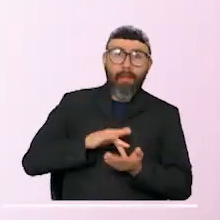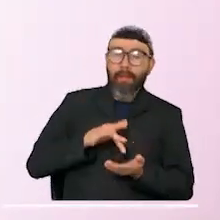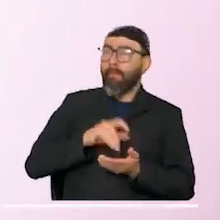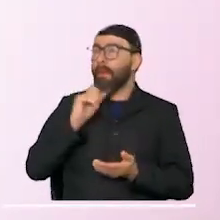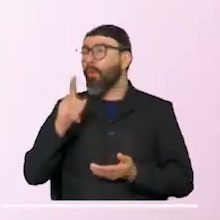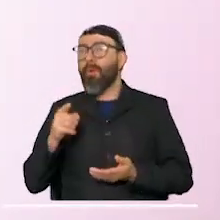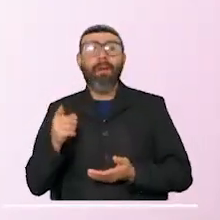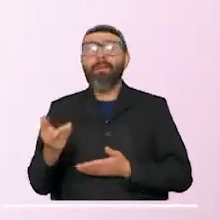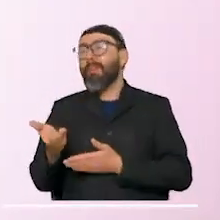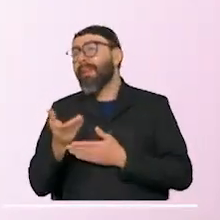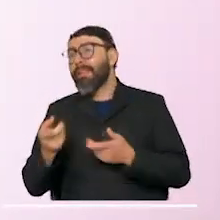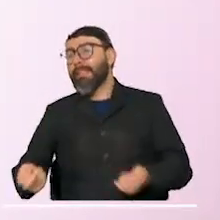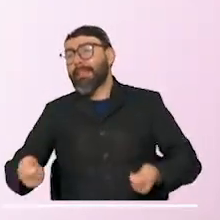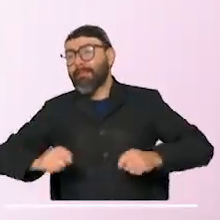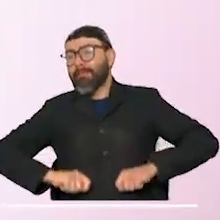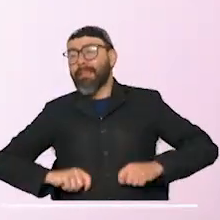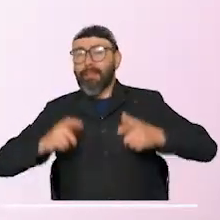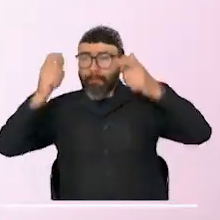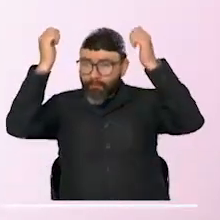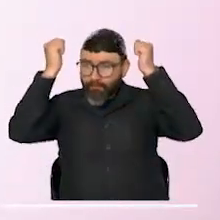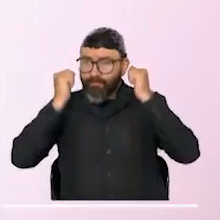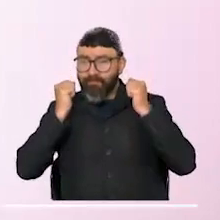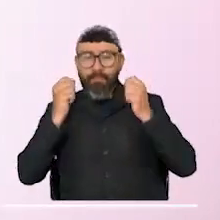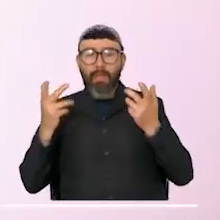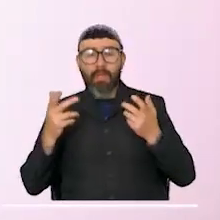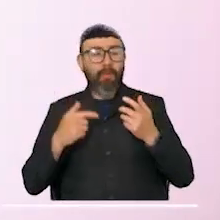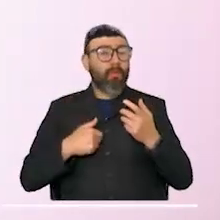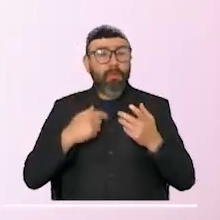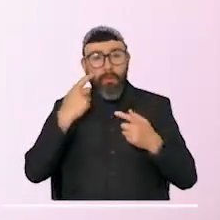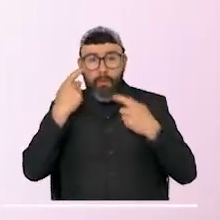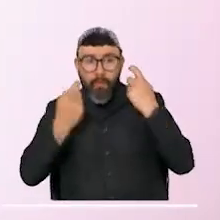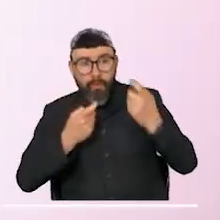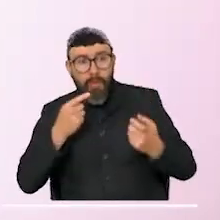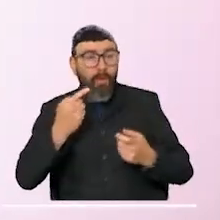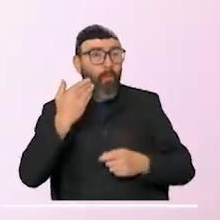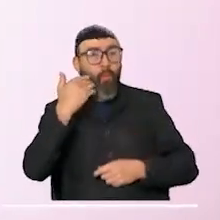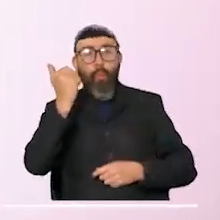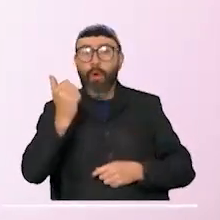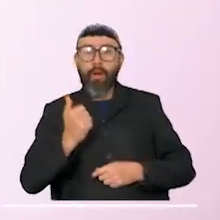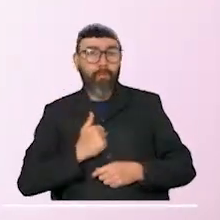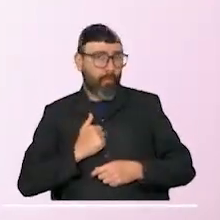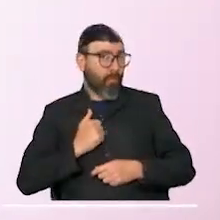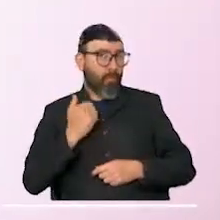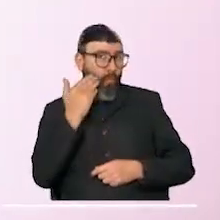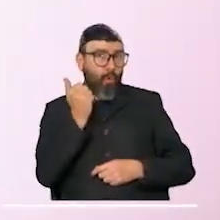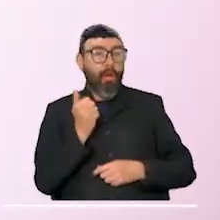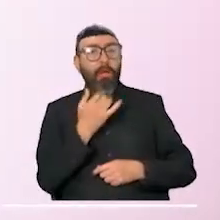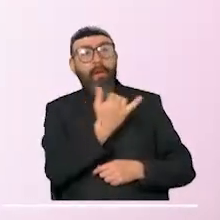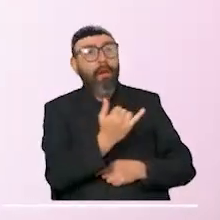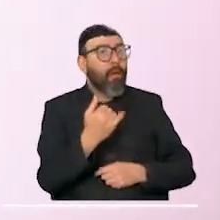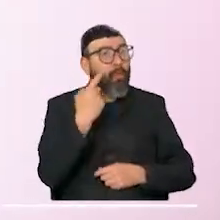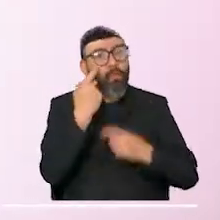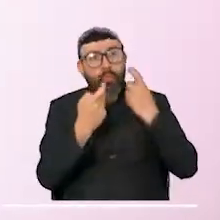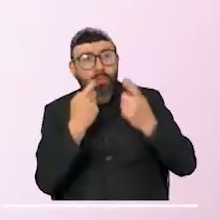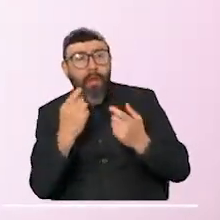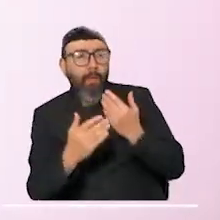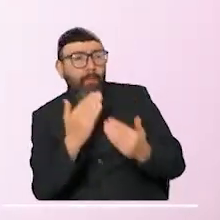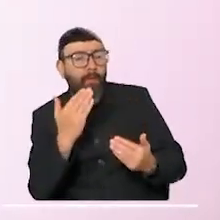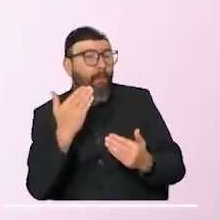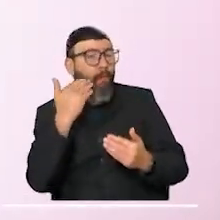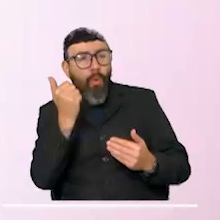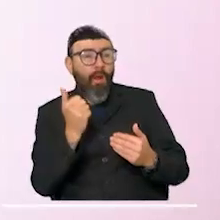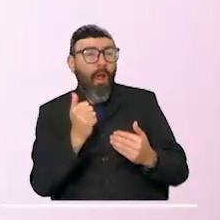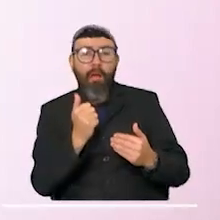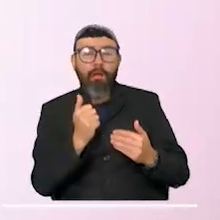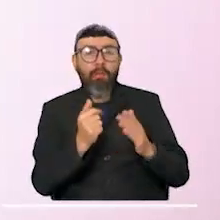preservativo o definitivamente entonces empezaron a explorar como mujeres porque era lo que estudian en un colegio de mujeres Entonces le quedó más fácil con ellos pero realmente no